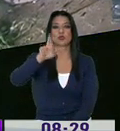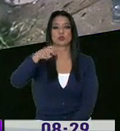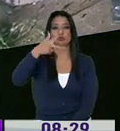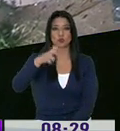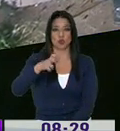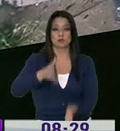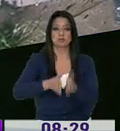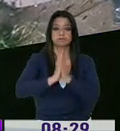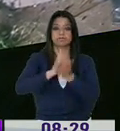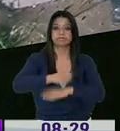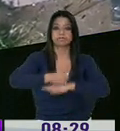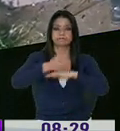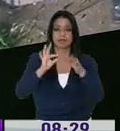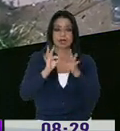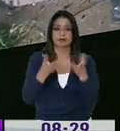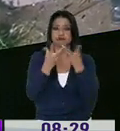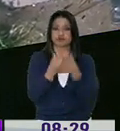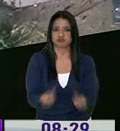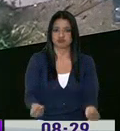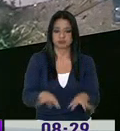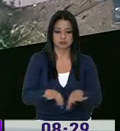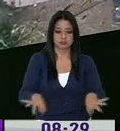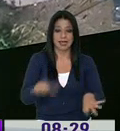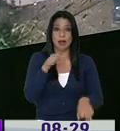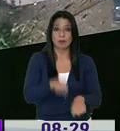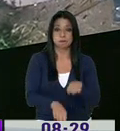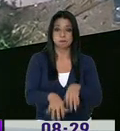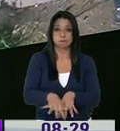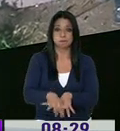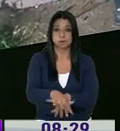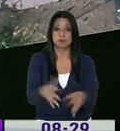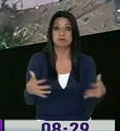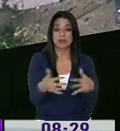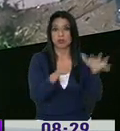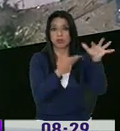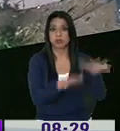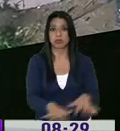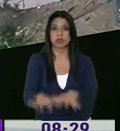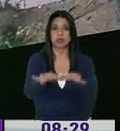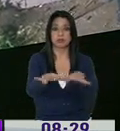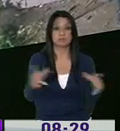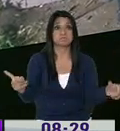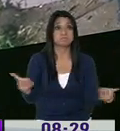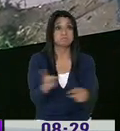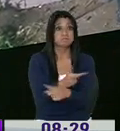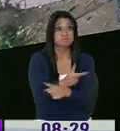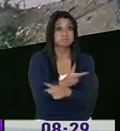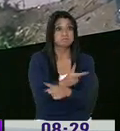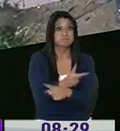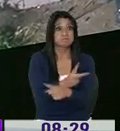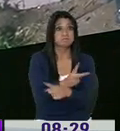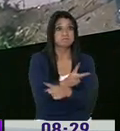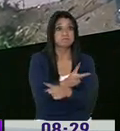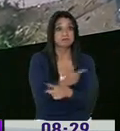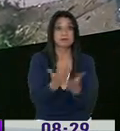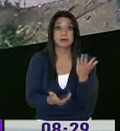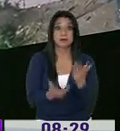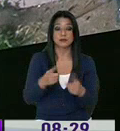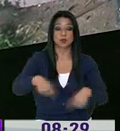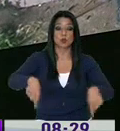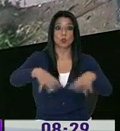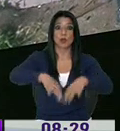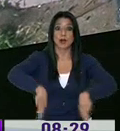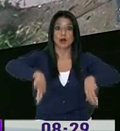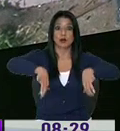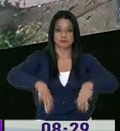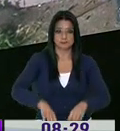arreglo inmediato y una fuga de agua tienen temor que la tierra se da y se produzca ese provoque pues uno de esos huecos tamaño